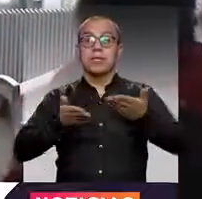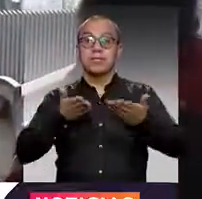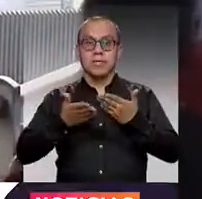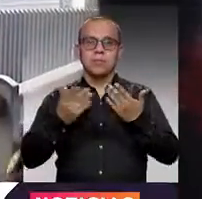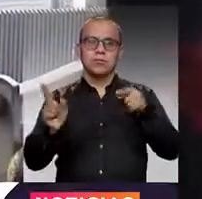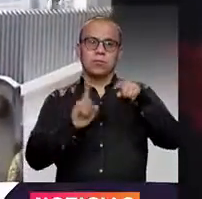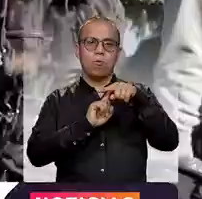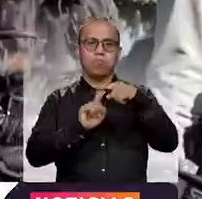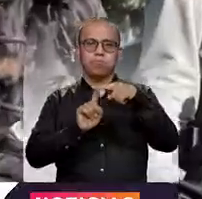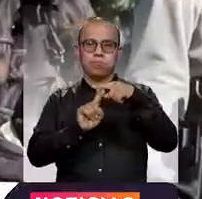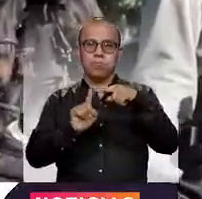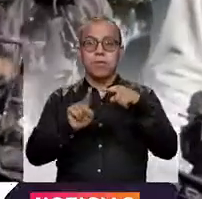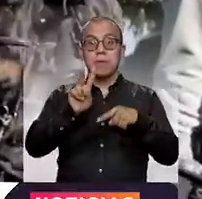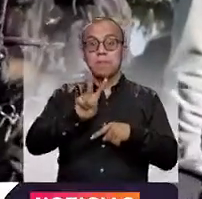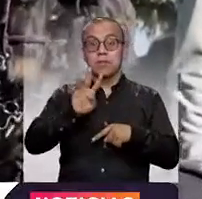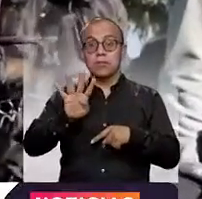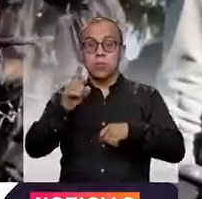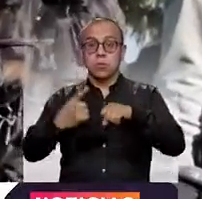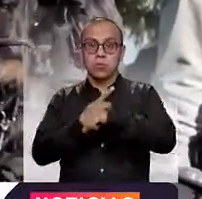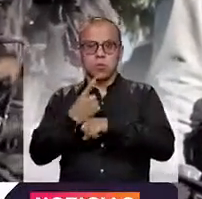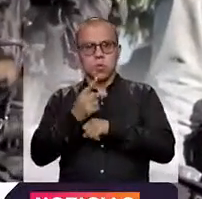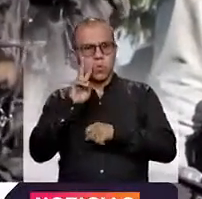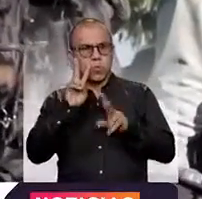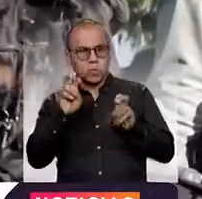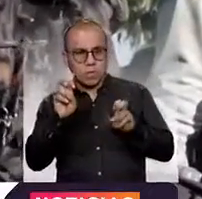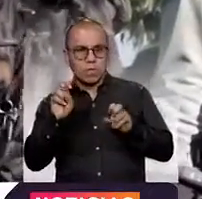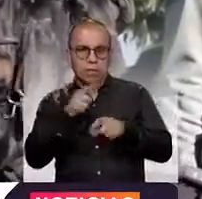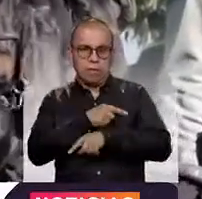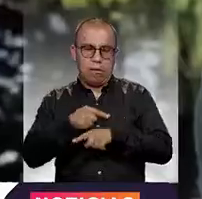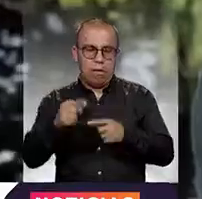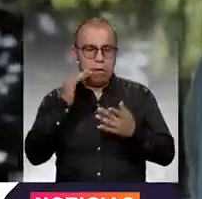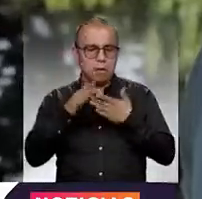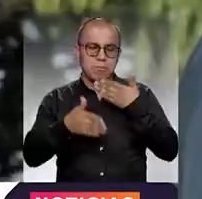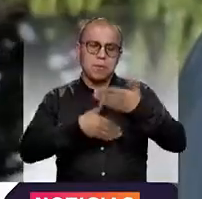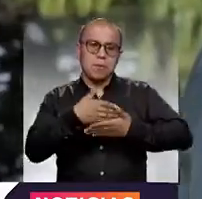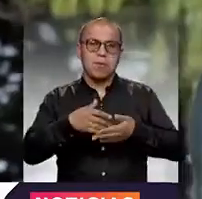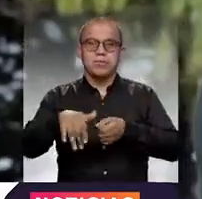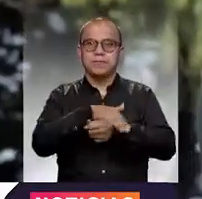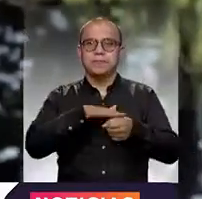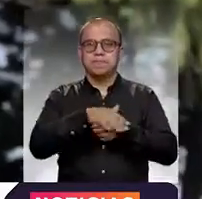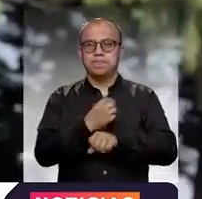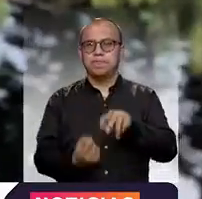articulado será 24/7 para atender cualquier emergencia que pueda surgir durante las celebraciones.